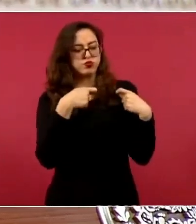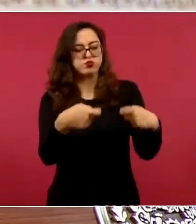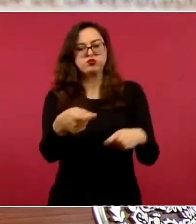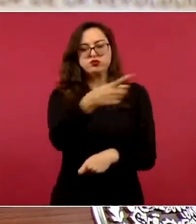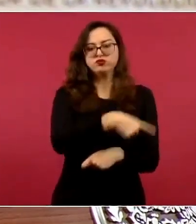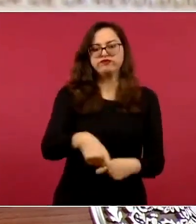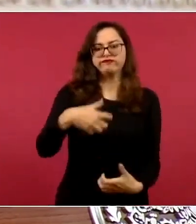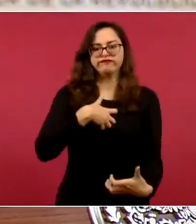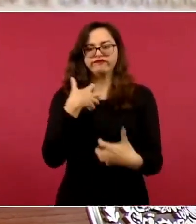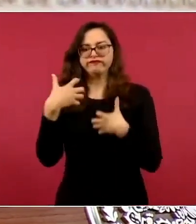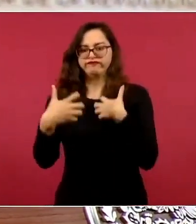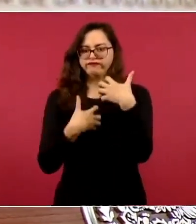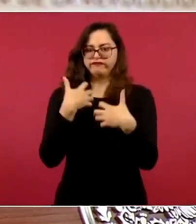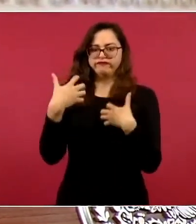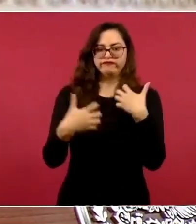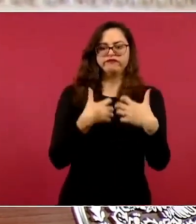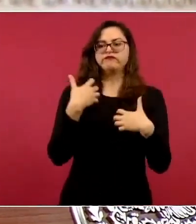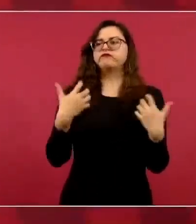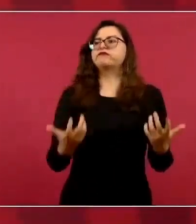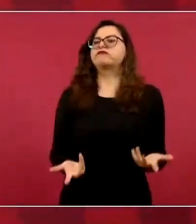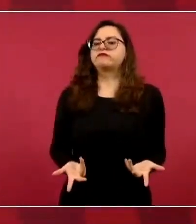envalentonado,